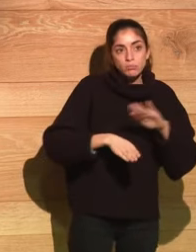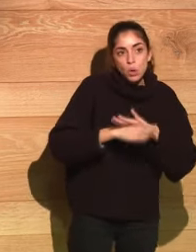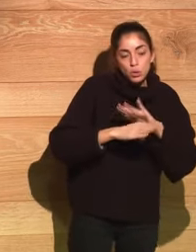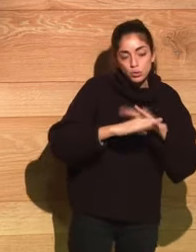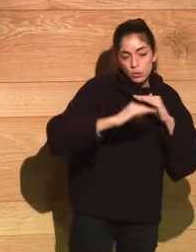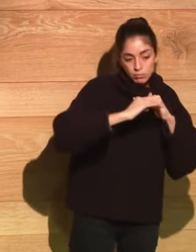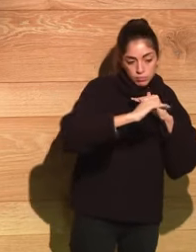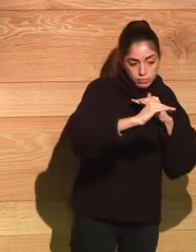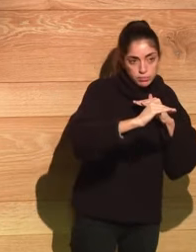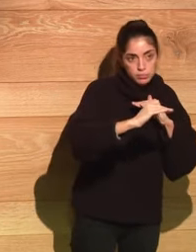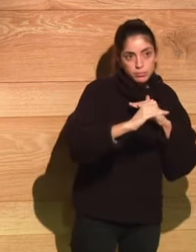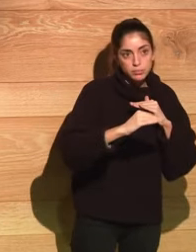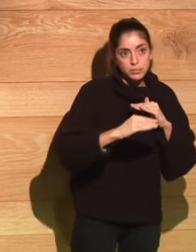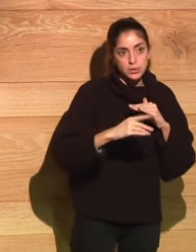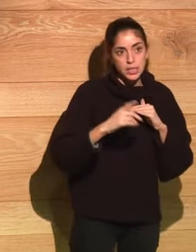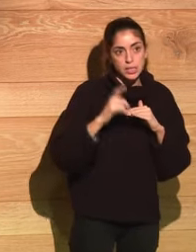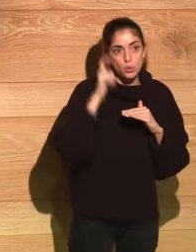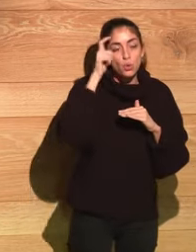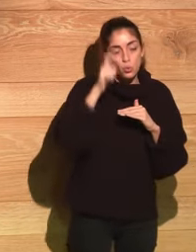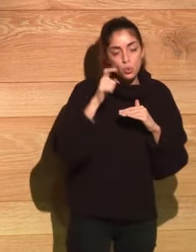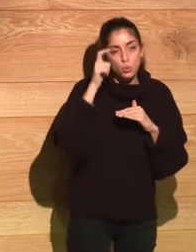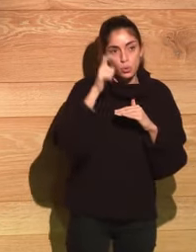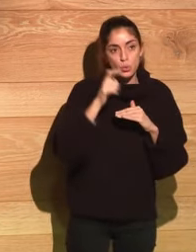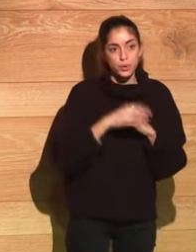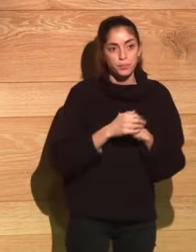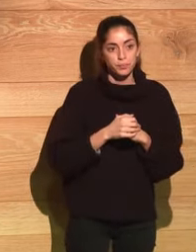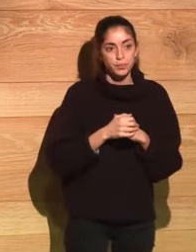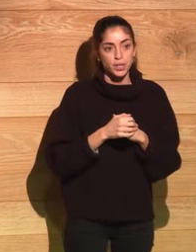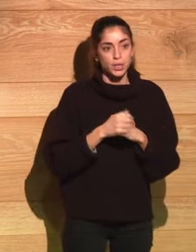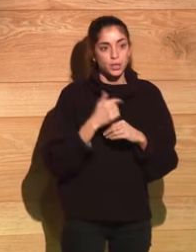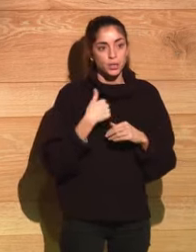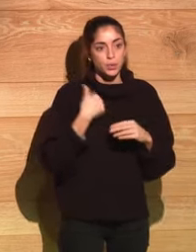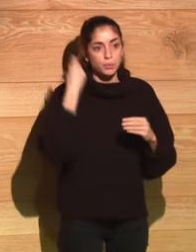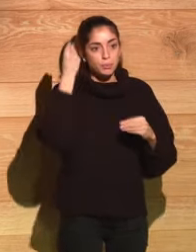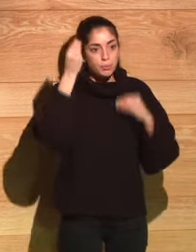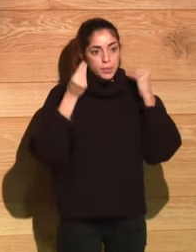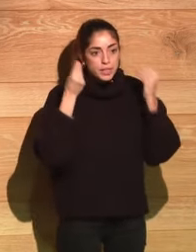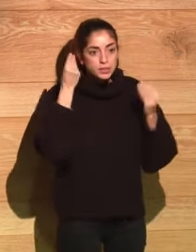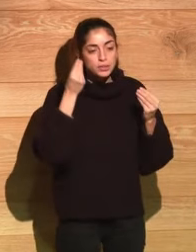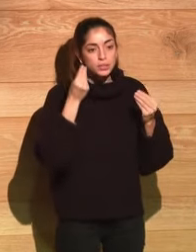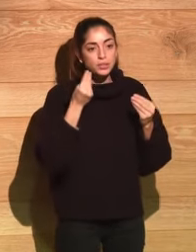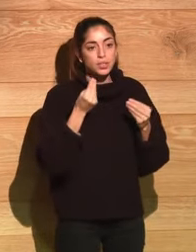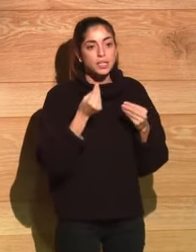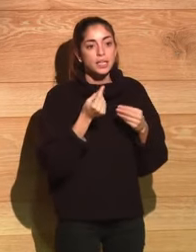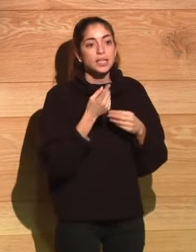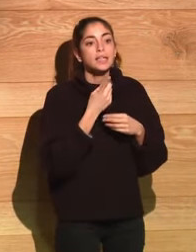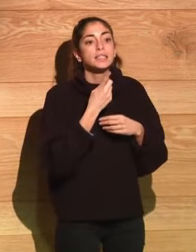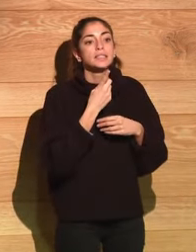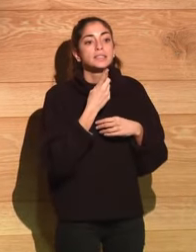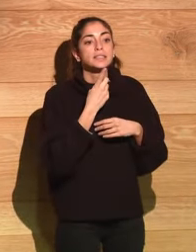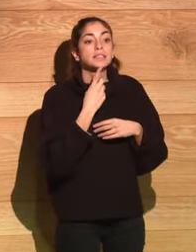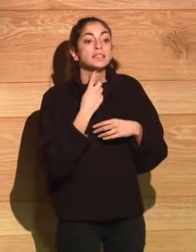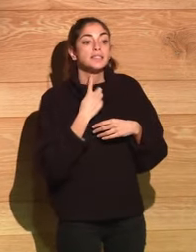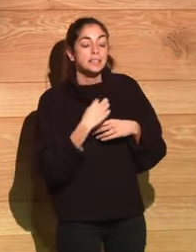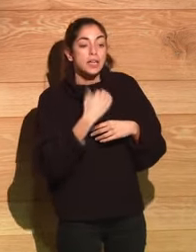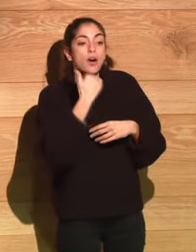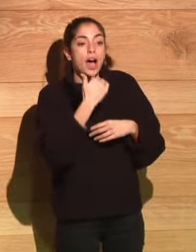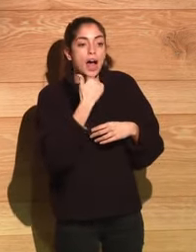tiempo. Pero sí, probablemente efectivamente se carga el deseo. Bueno, un tipo de deseo, claro.